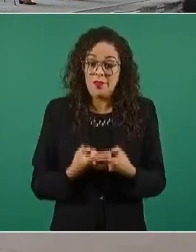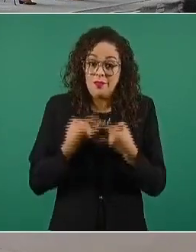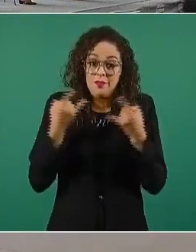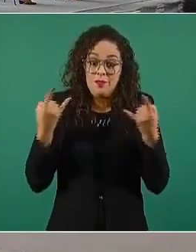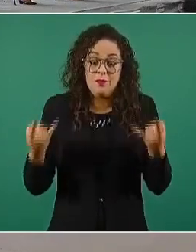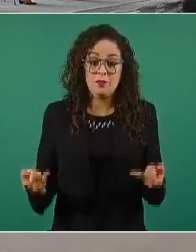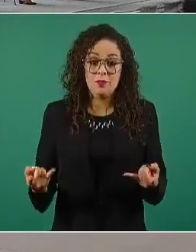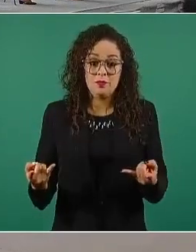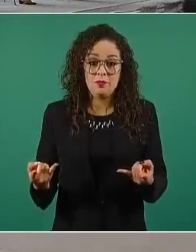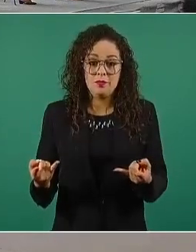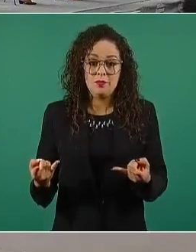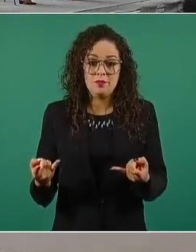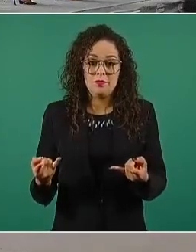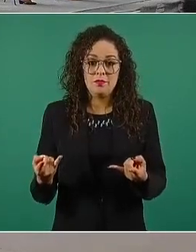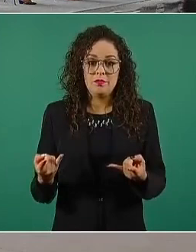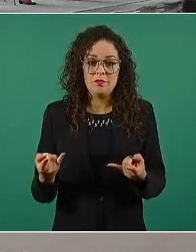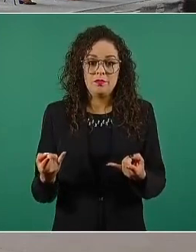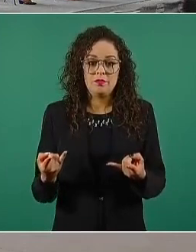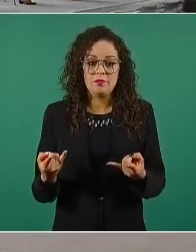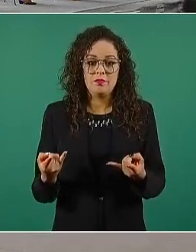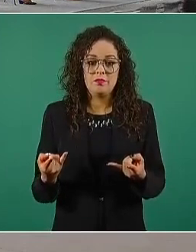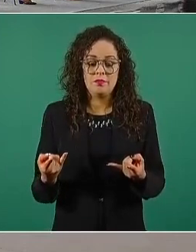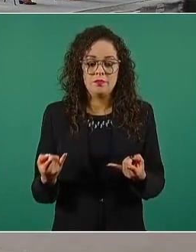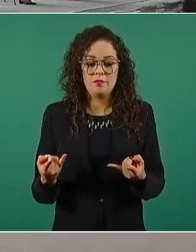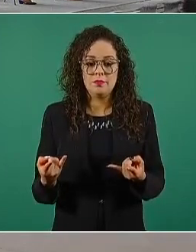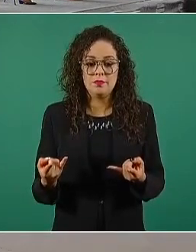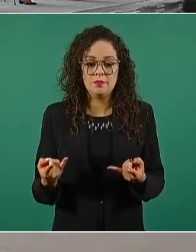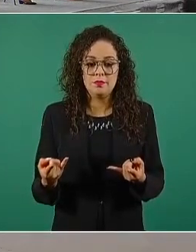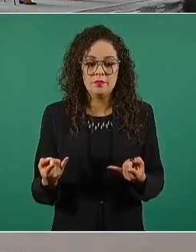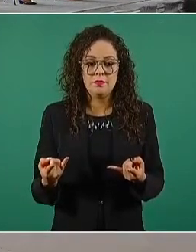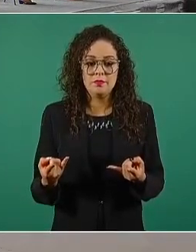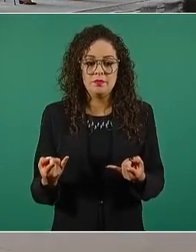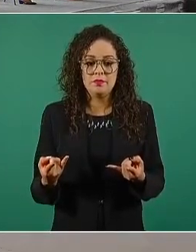de la representante